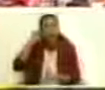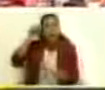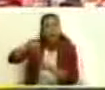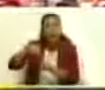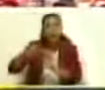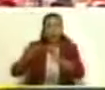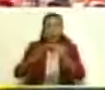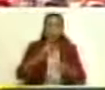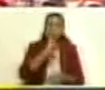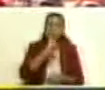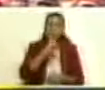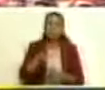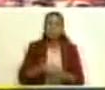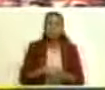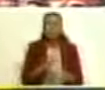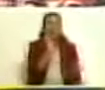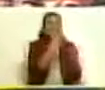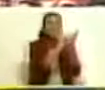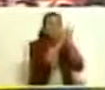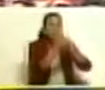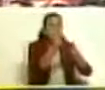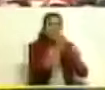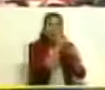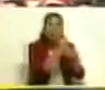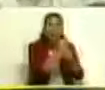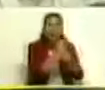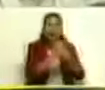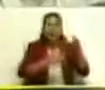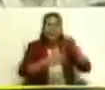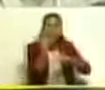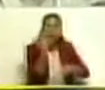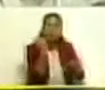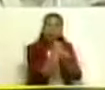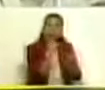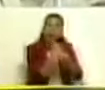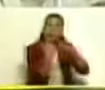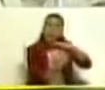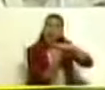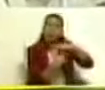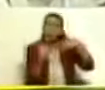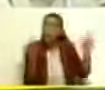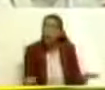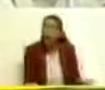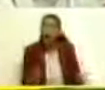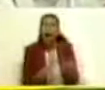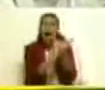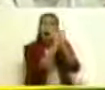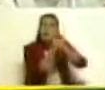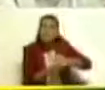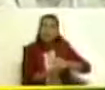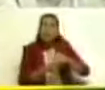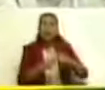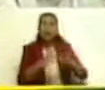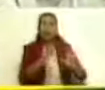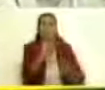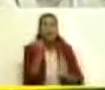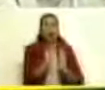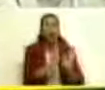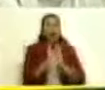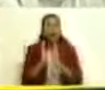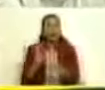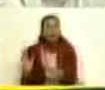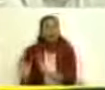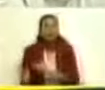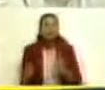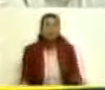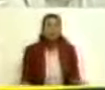presidente. Trabajar en la transformación de nuestros métodos de trabajo de base que permitan potencializar el mejor de